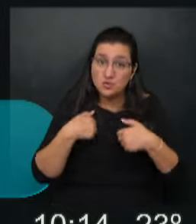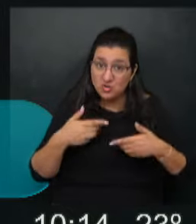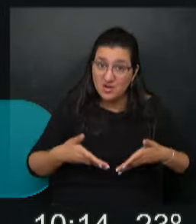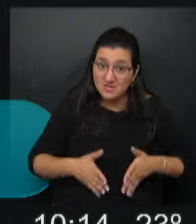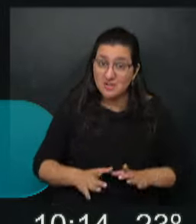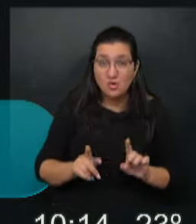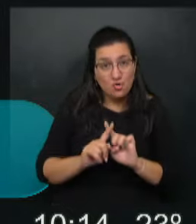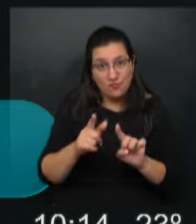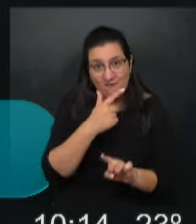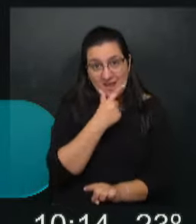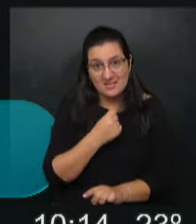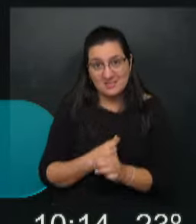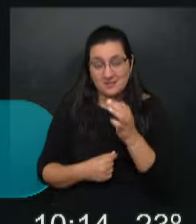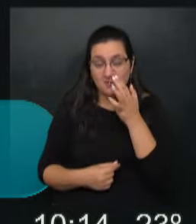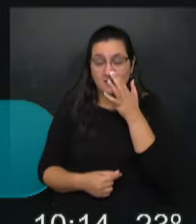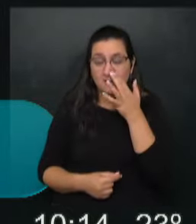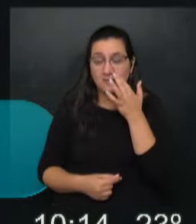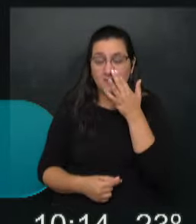no fue nada fácil.